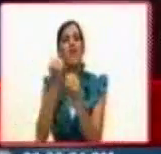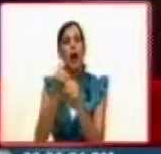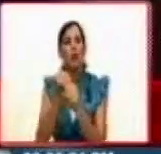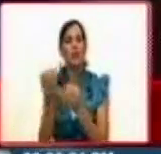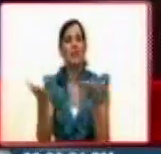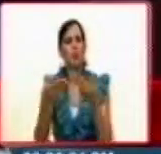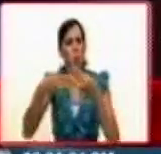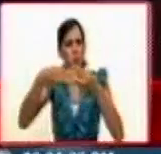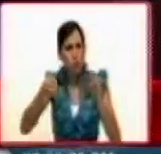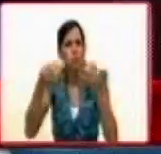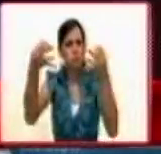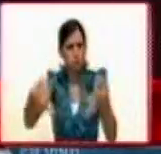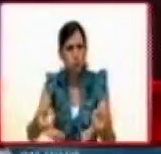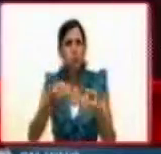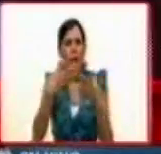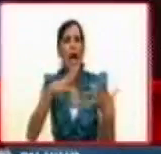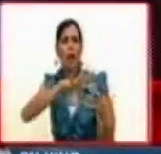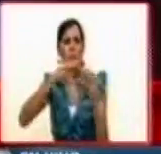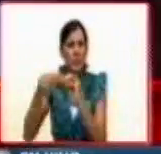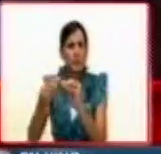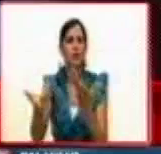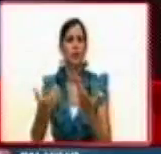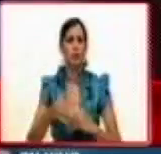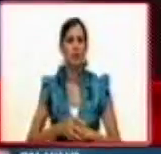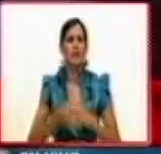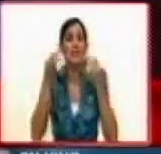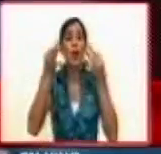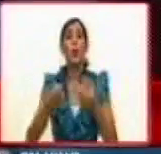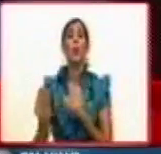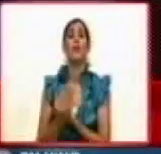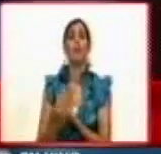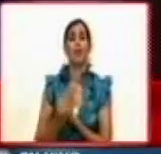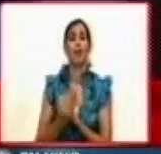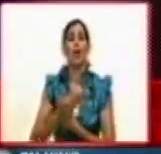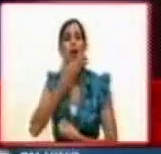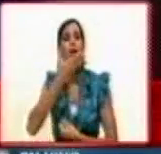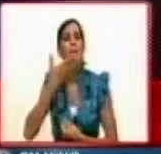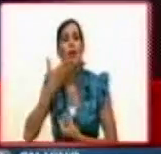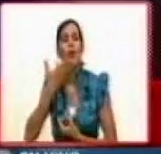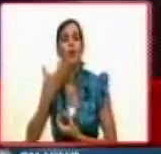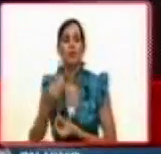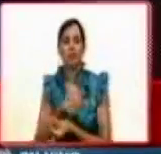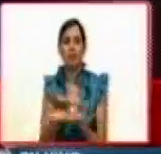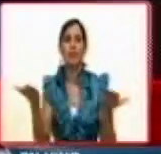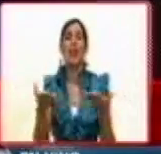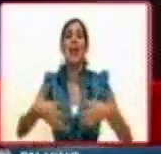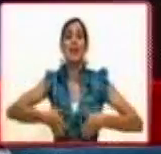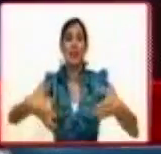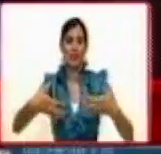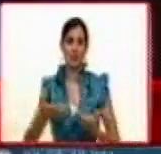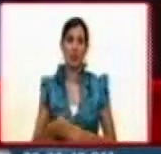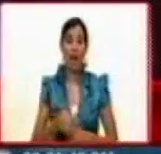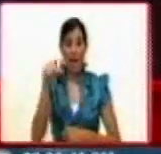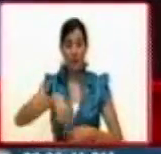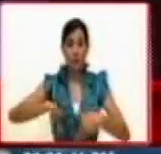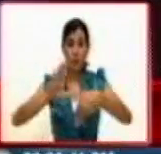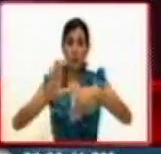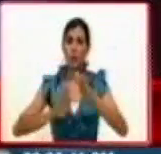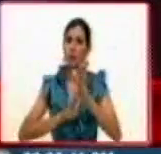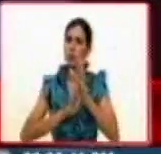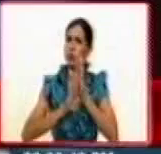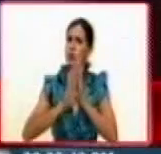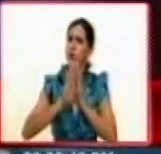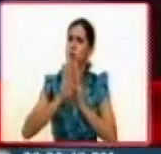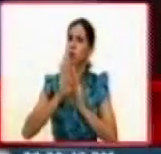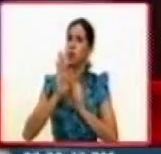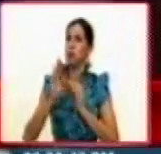servicios públicos adecuados, seguridad y mejor distribución de la riqueza. Este continente ha crecido de manera